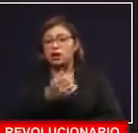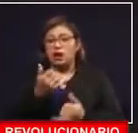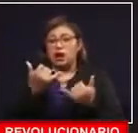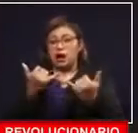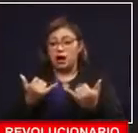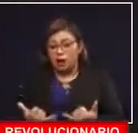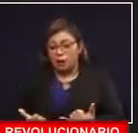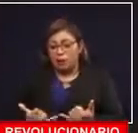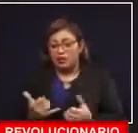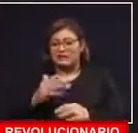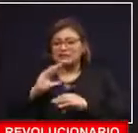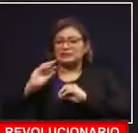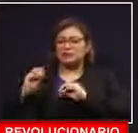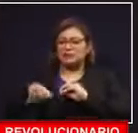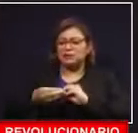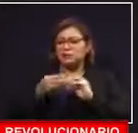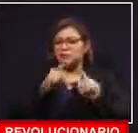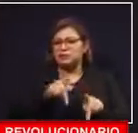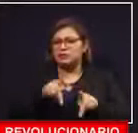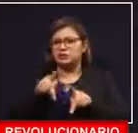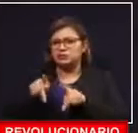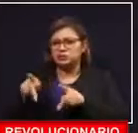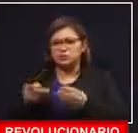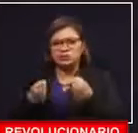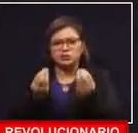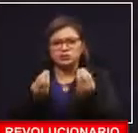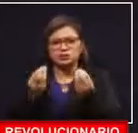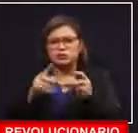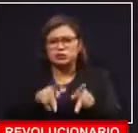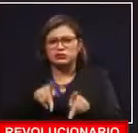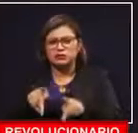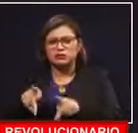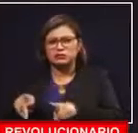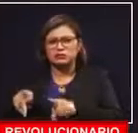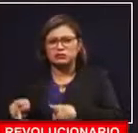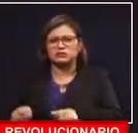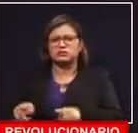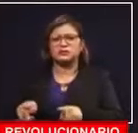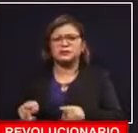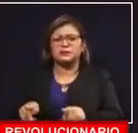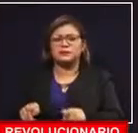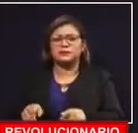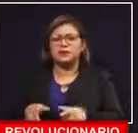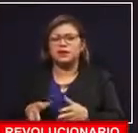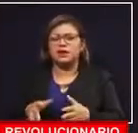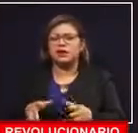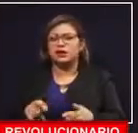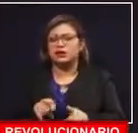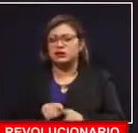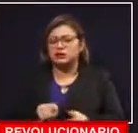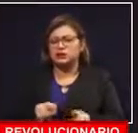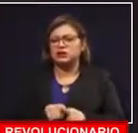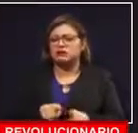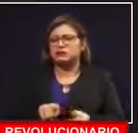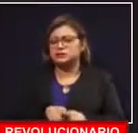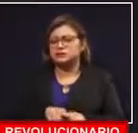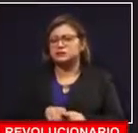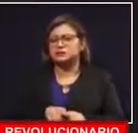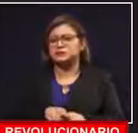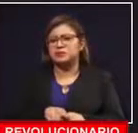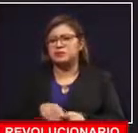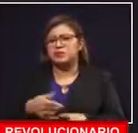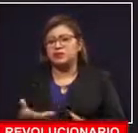duplicado, produciendo en la misma una pésima distribución para satisfacer necesidades básicas de salud, agua potable,